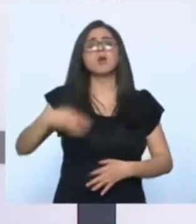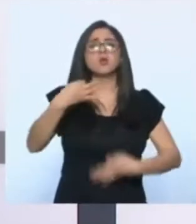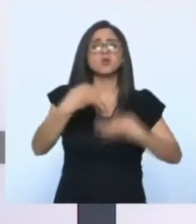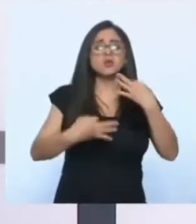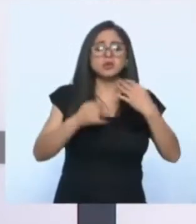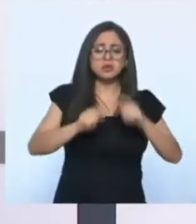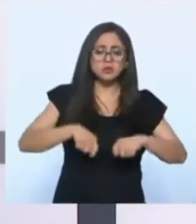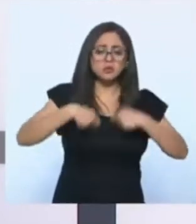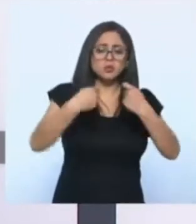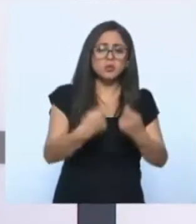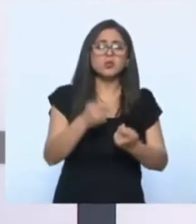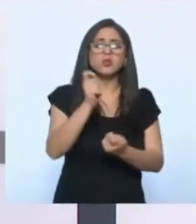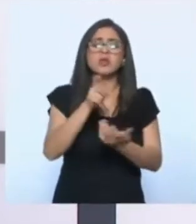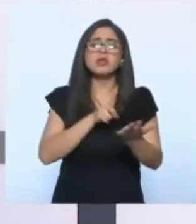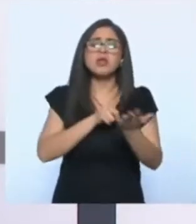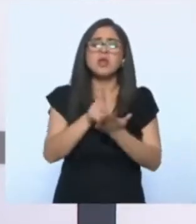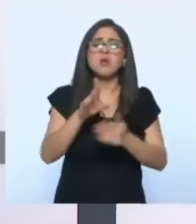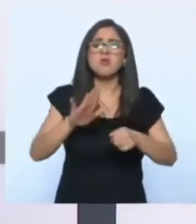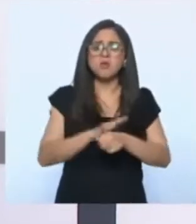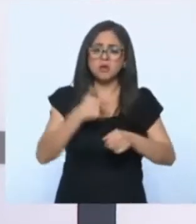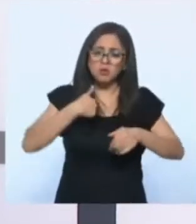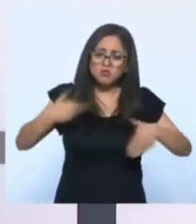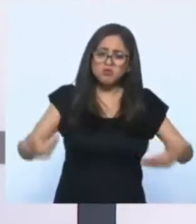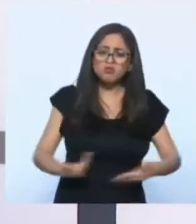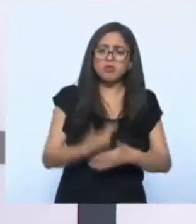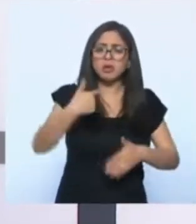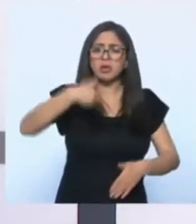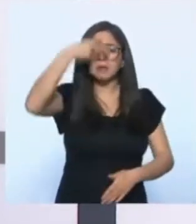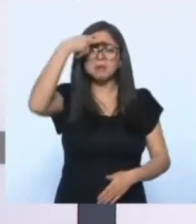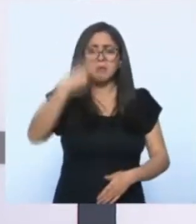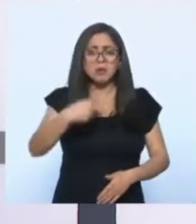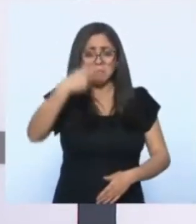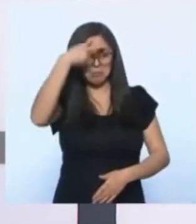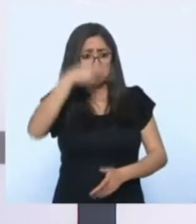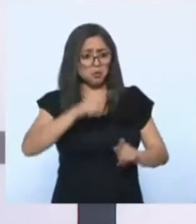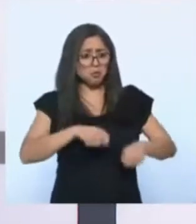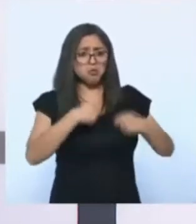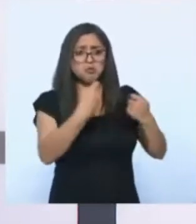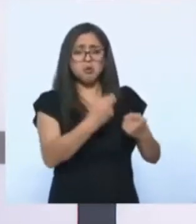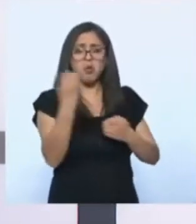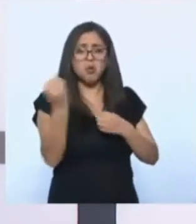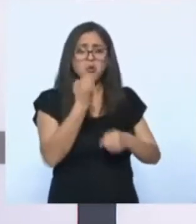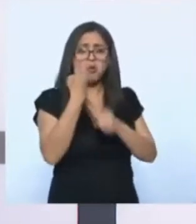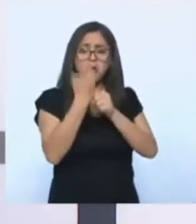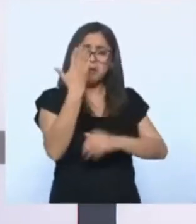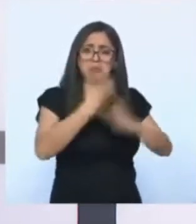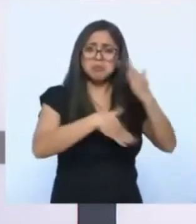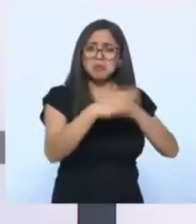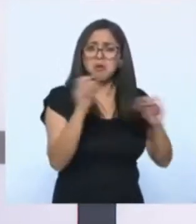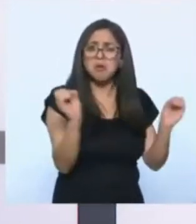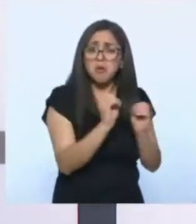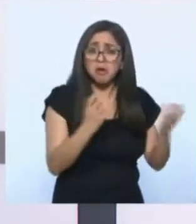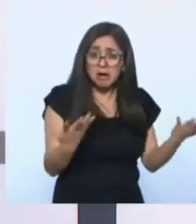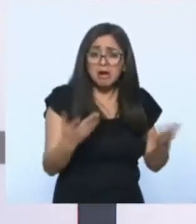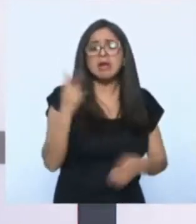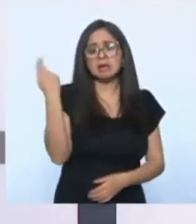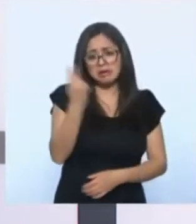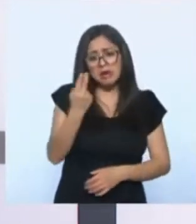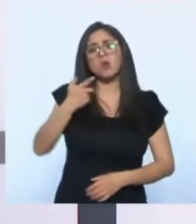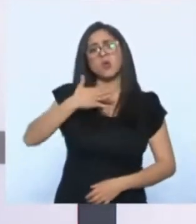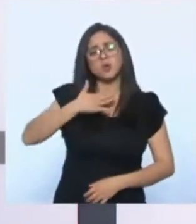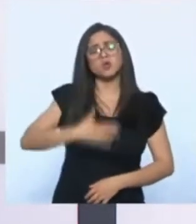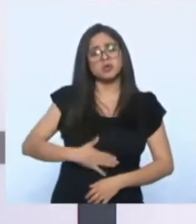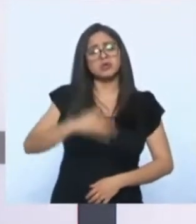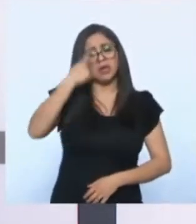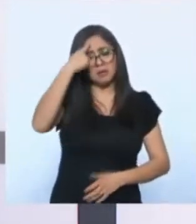derecho por ser ciudadanos mexicanos, el Estado no la está dando. Necesitamos que esta justicia restaurativa ayude a que